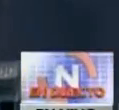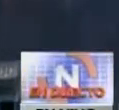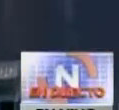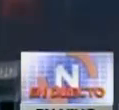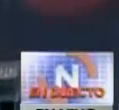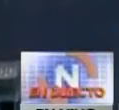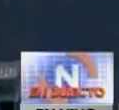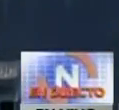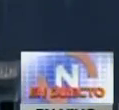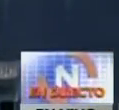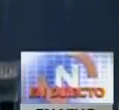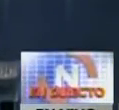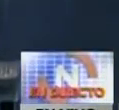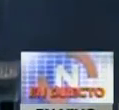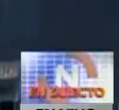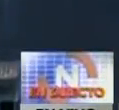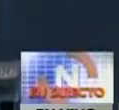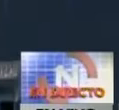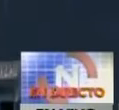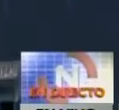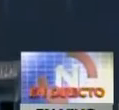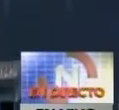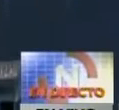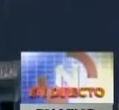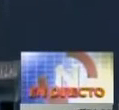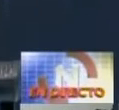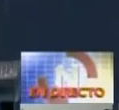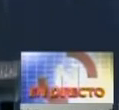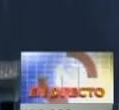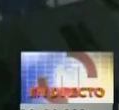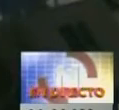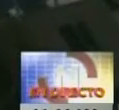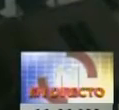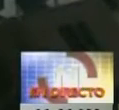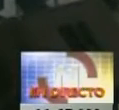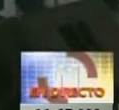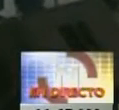Soldado Hecho Pueblo. Rodicial, y te escuchamos. Feliz mañana.